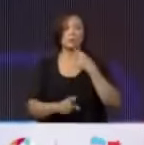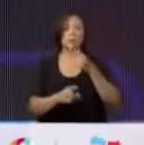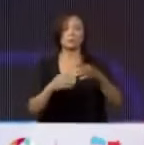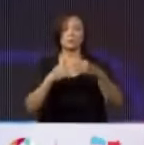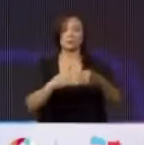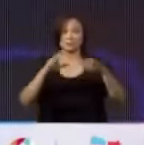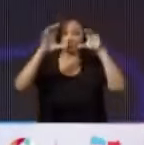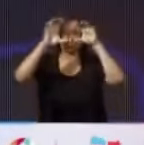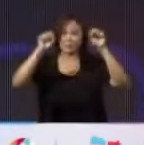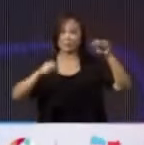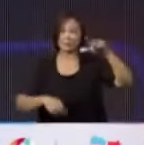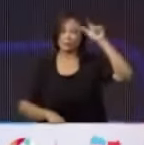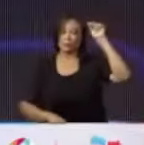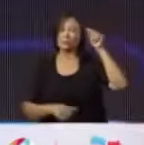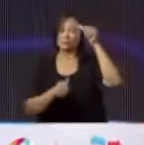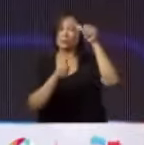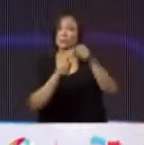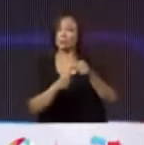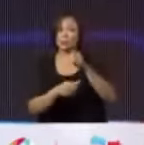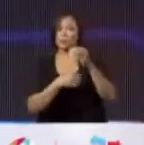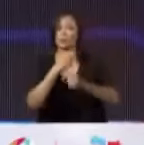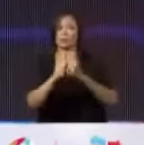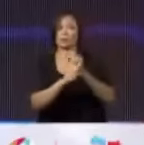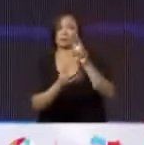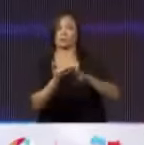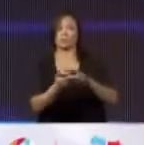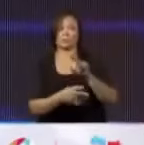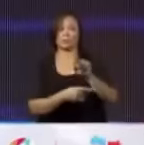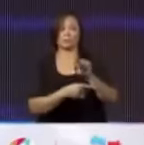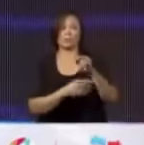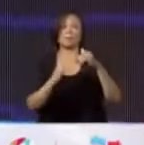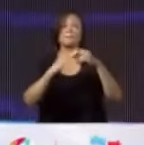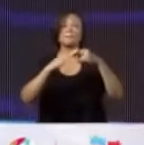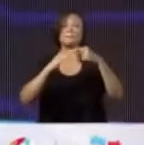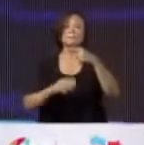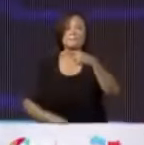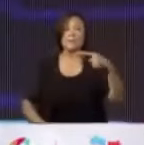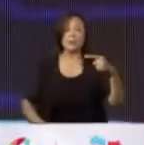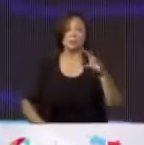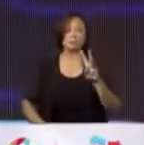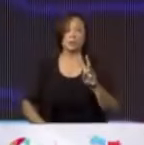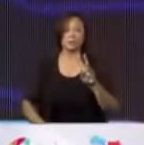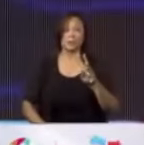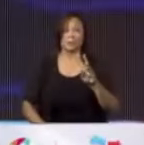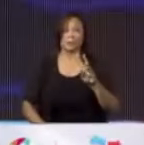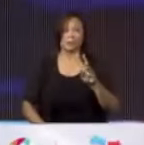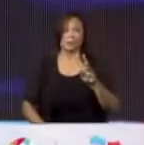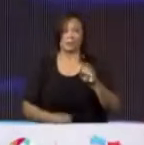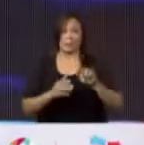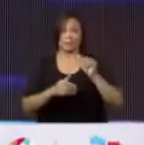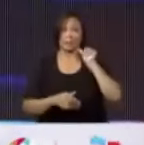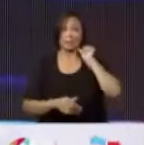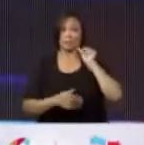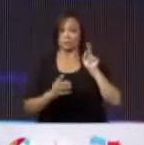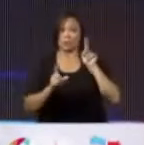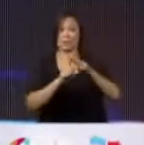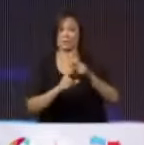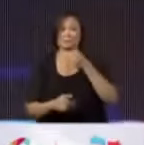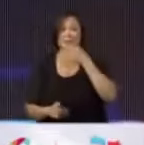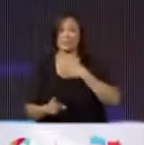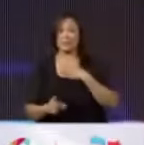dicho el candidato Abinader. Hay que recordar que el año 2020 fue menos 6.7%. Él gobernó desde agosto hasta